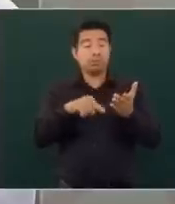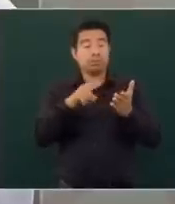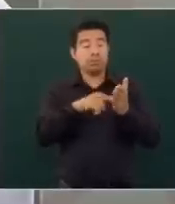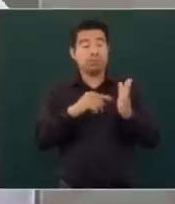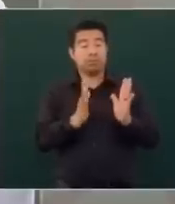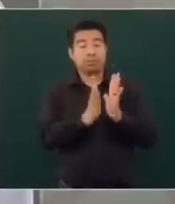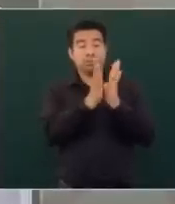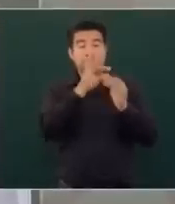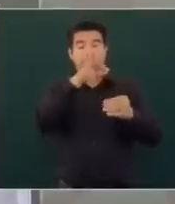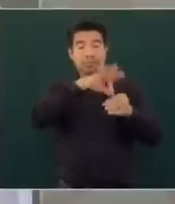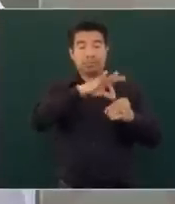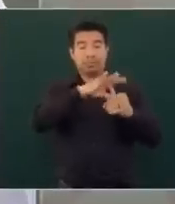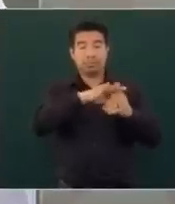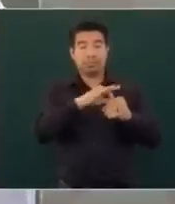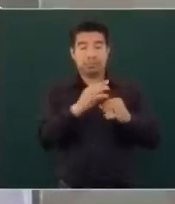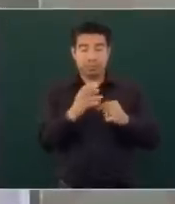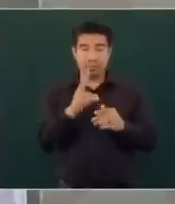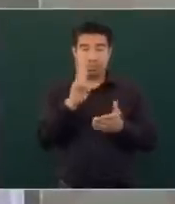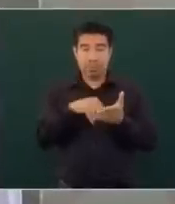de